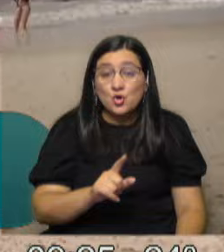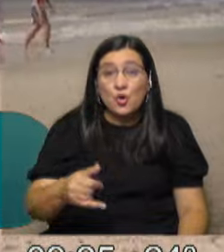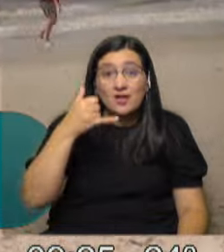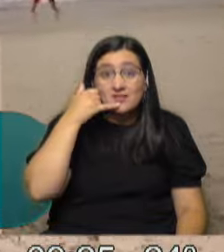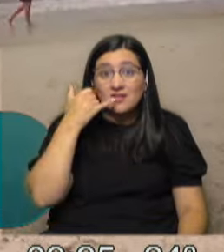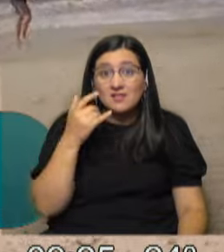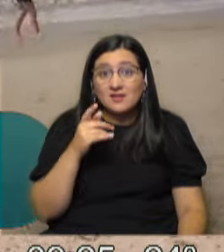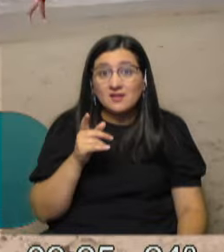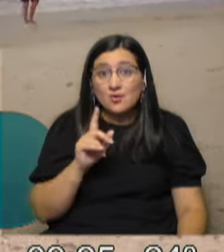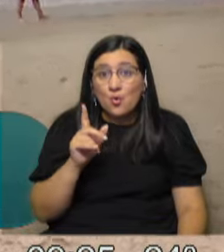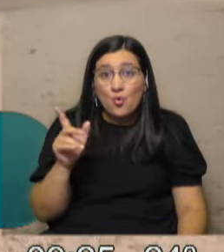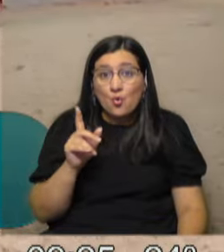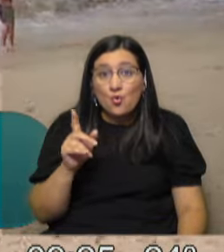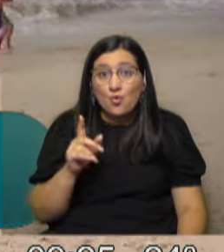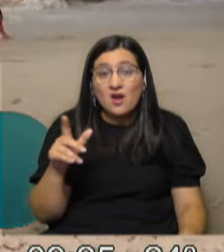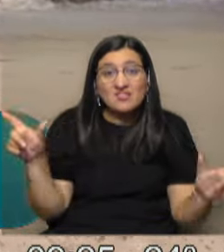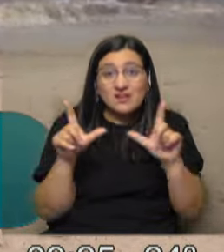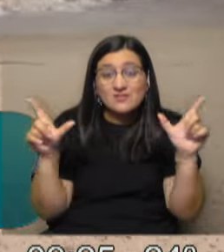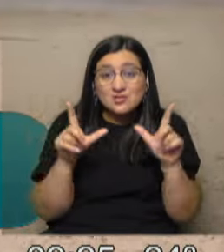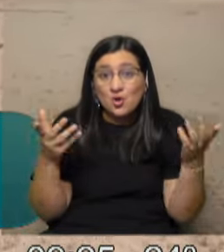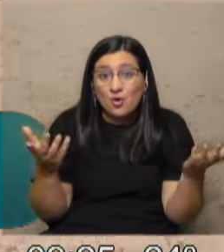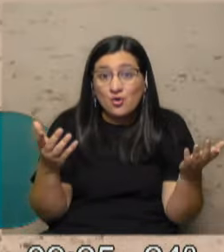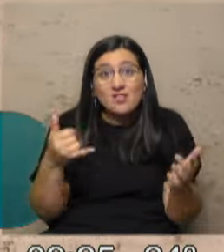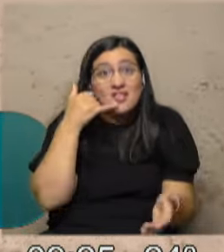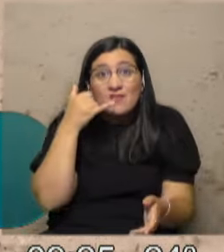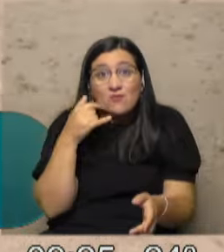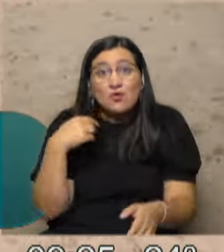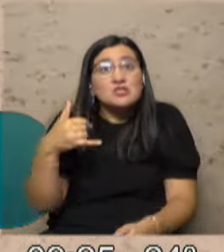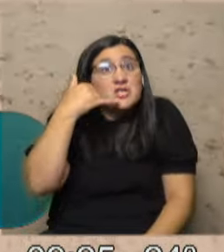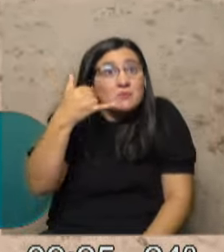usted. Sí, la televisión, el teléfono, no